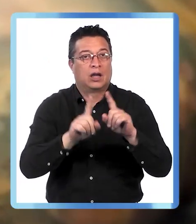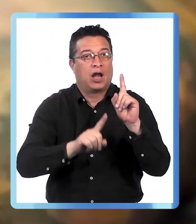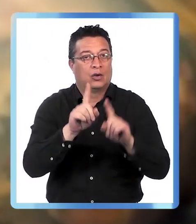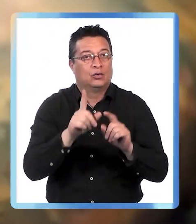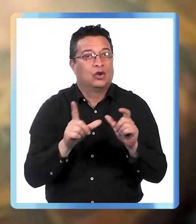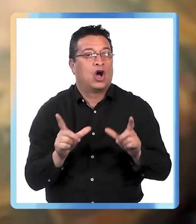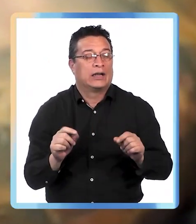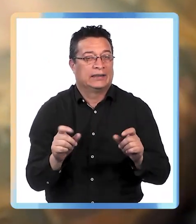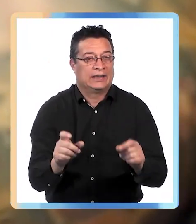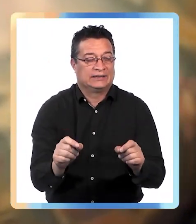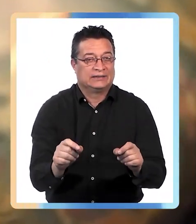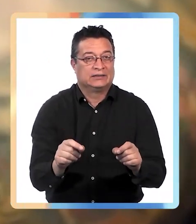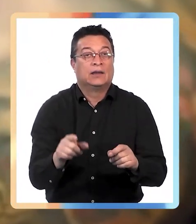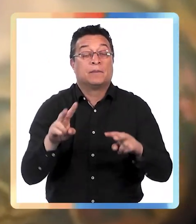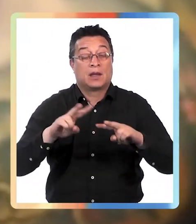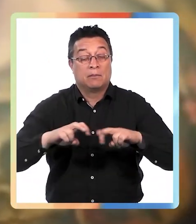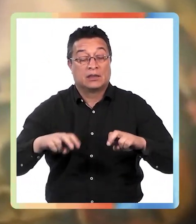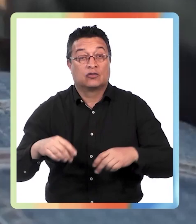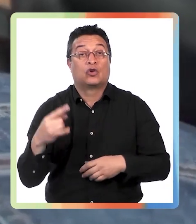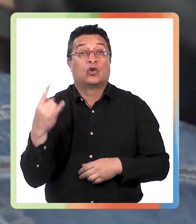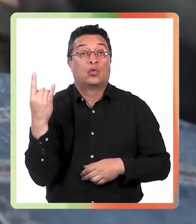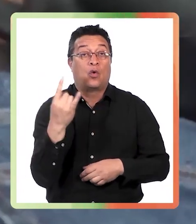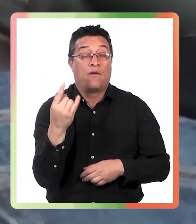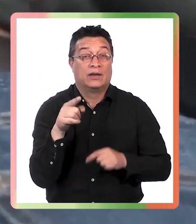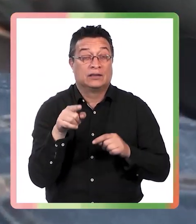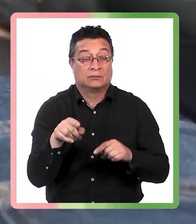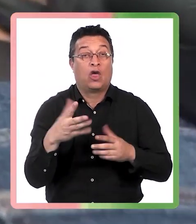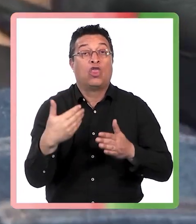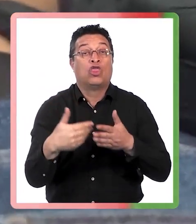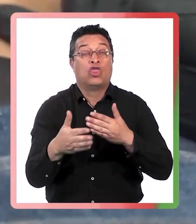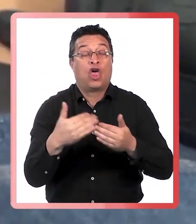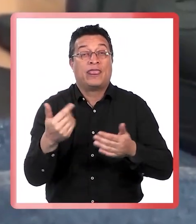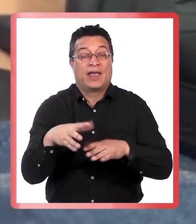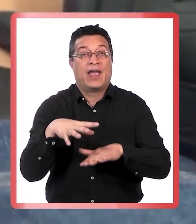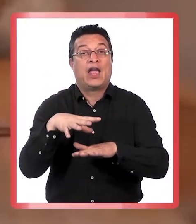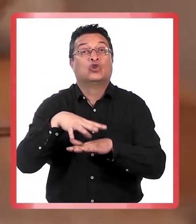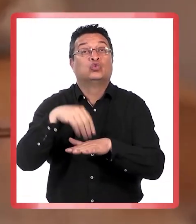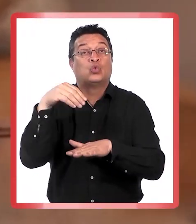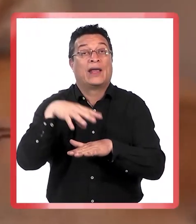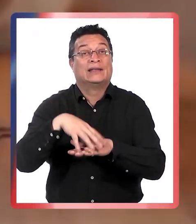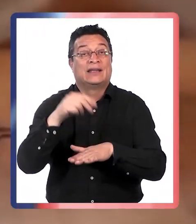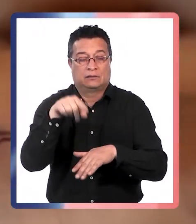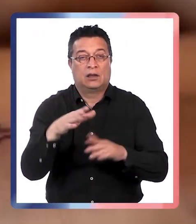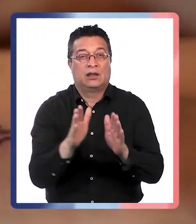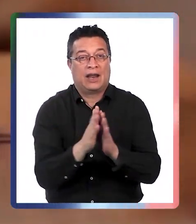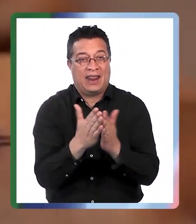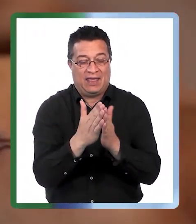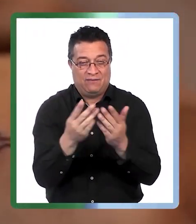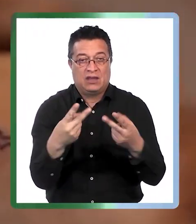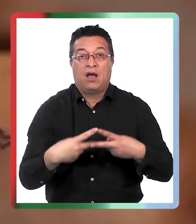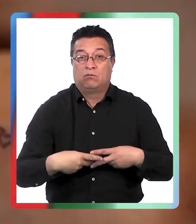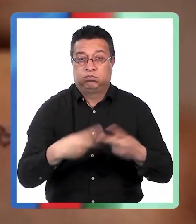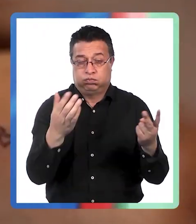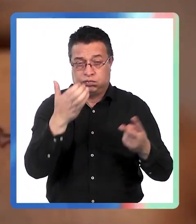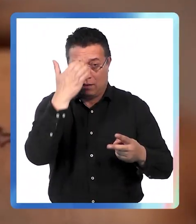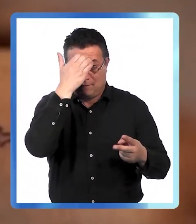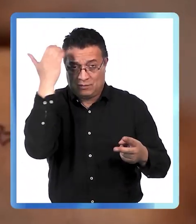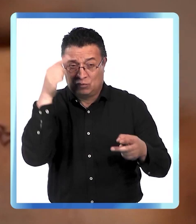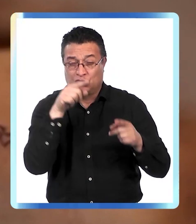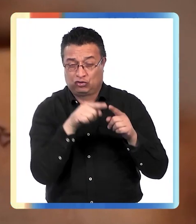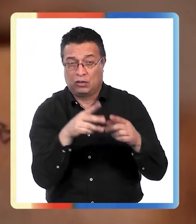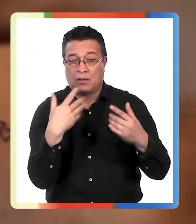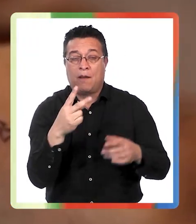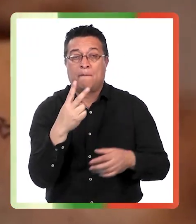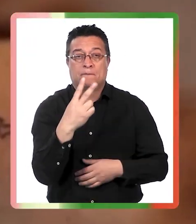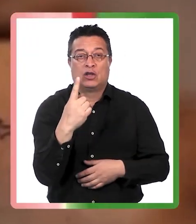de cáncer. La investigación de la Universidad de Lund en Suecia, publicada en la revista eClinical Medicine, apunta a